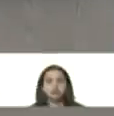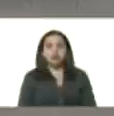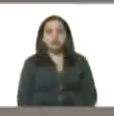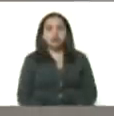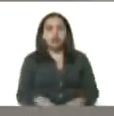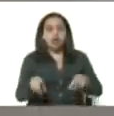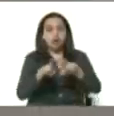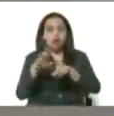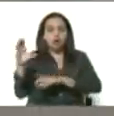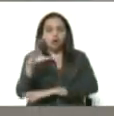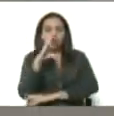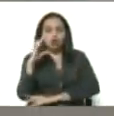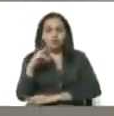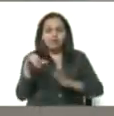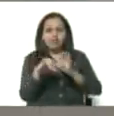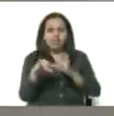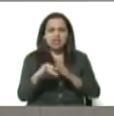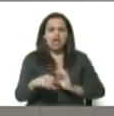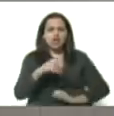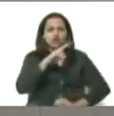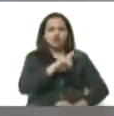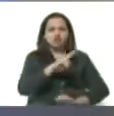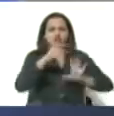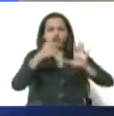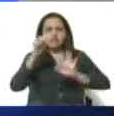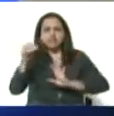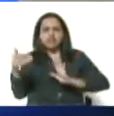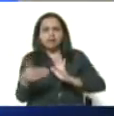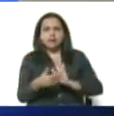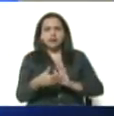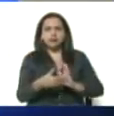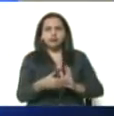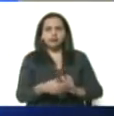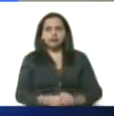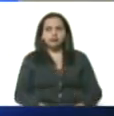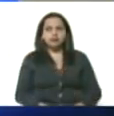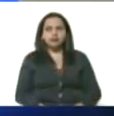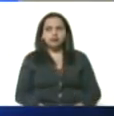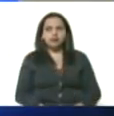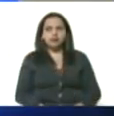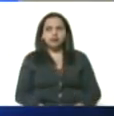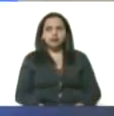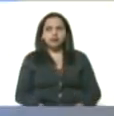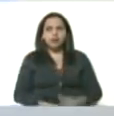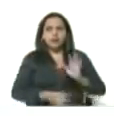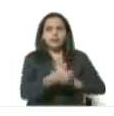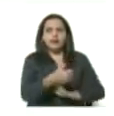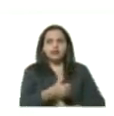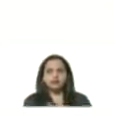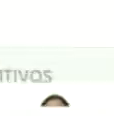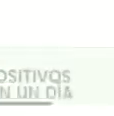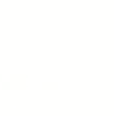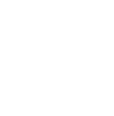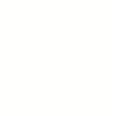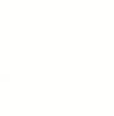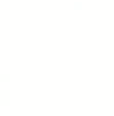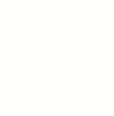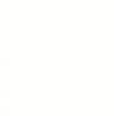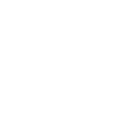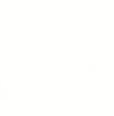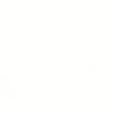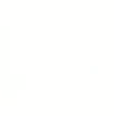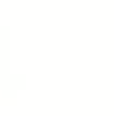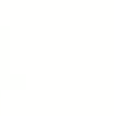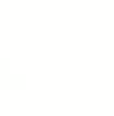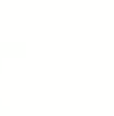los 160.000 casos de coronavirus tras registrar más de 5.600 en el último día. Bueno, este